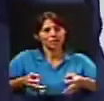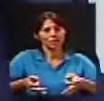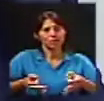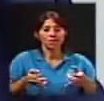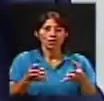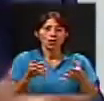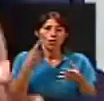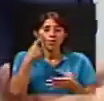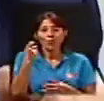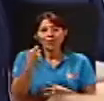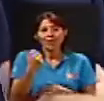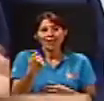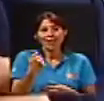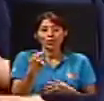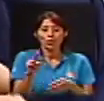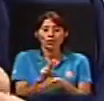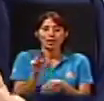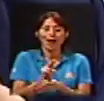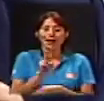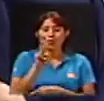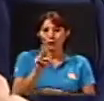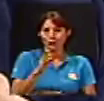gustaría, porque tiene un efecto